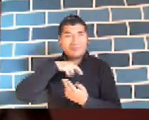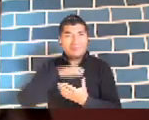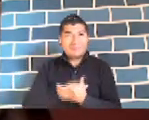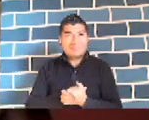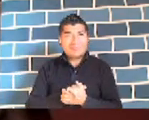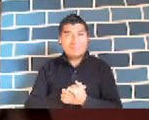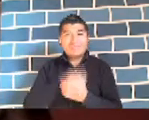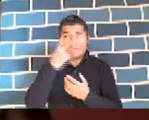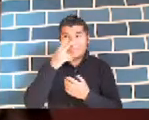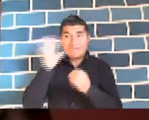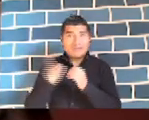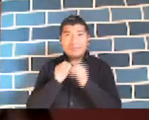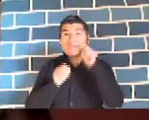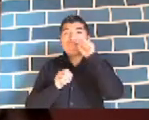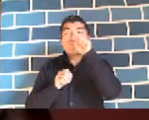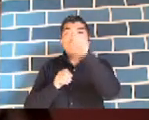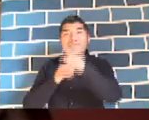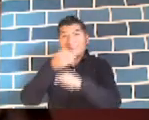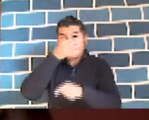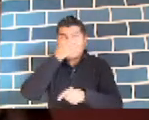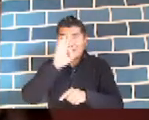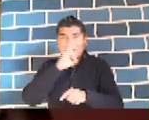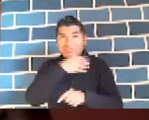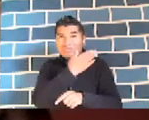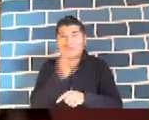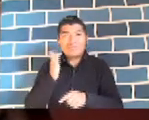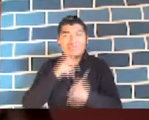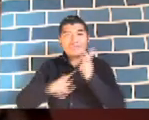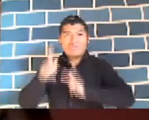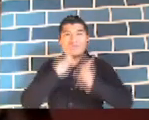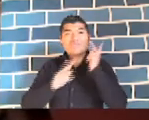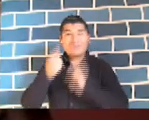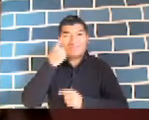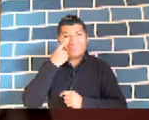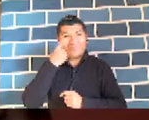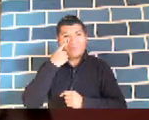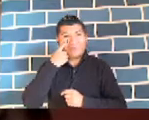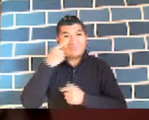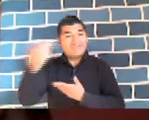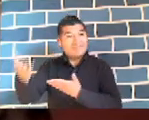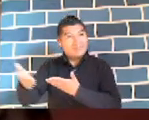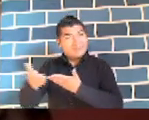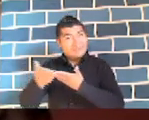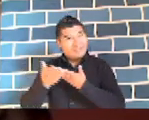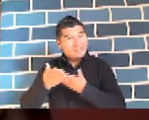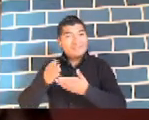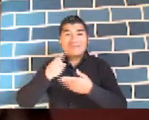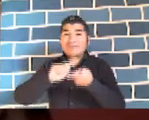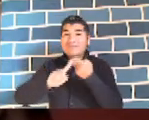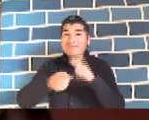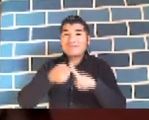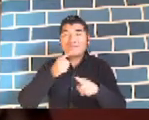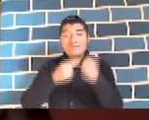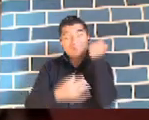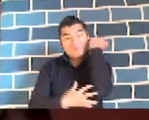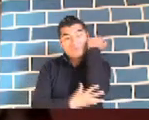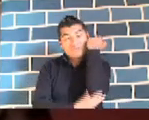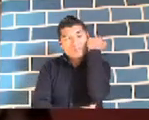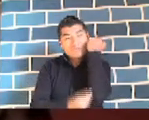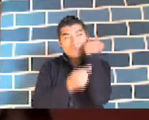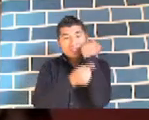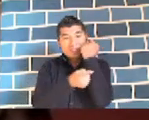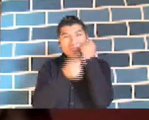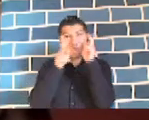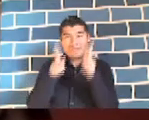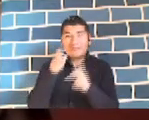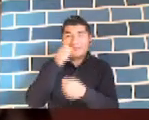ver más allá de los cercanos de los conocidos se invita a hacer amigos también de los pobres de los que